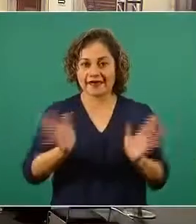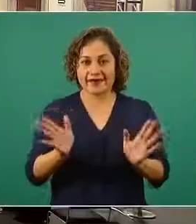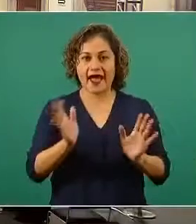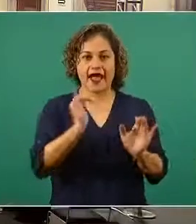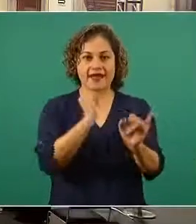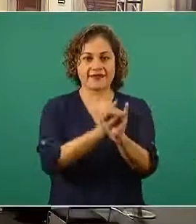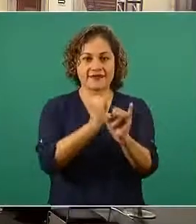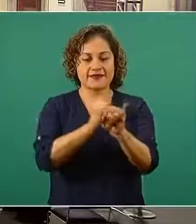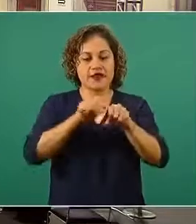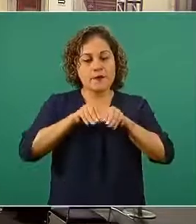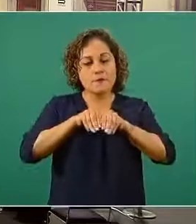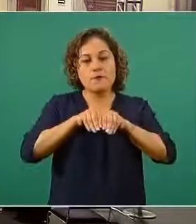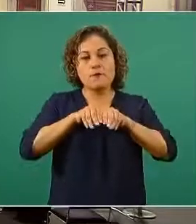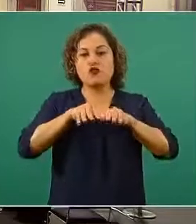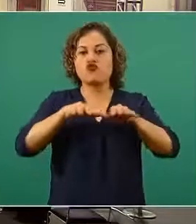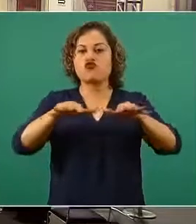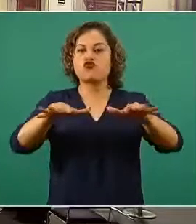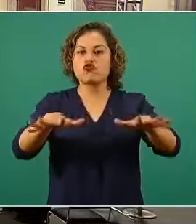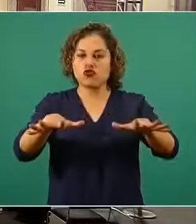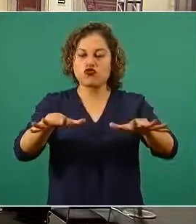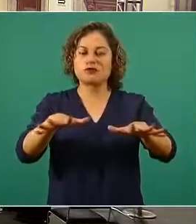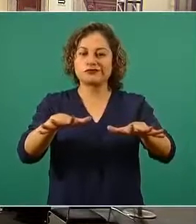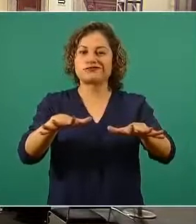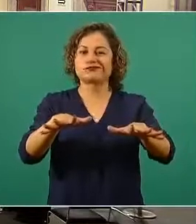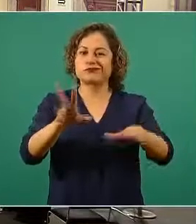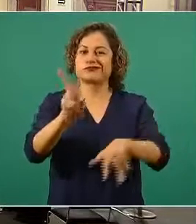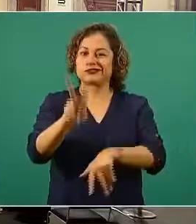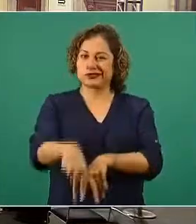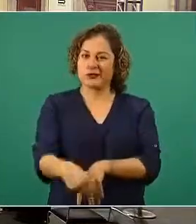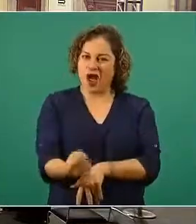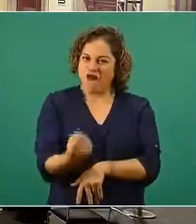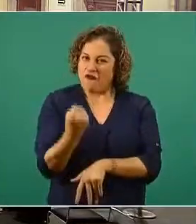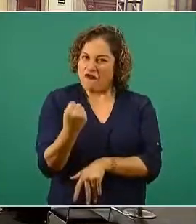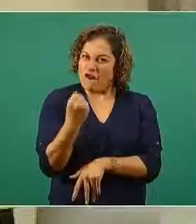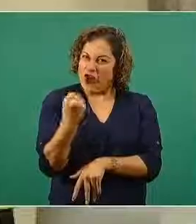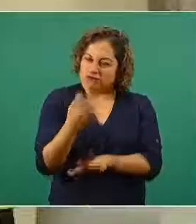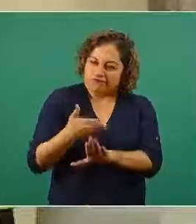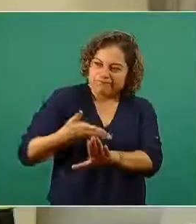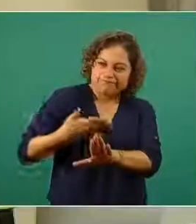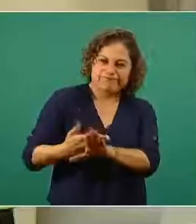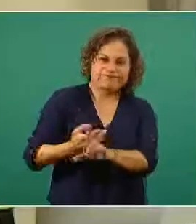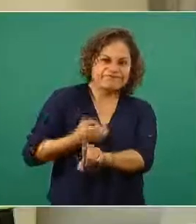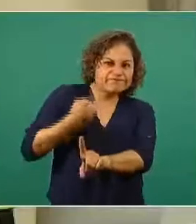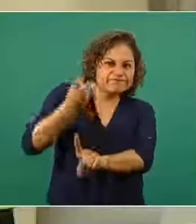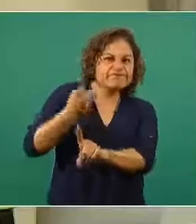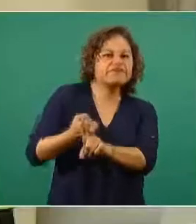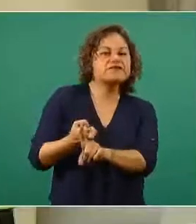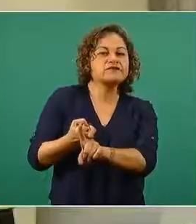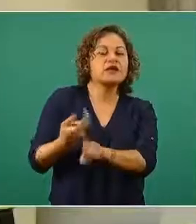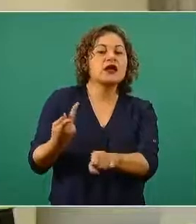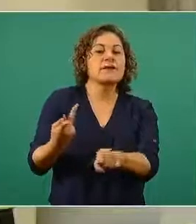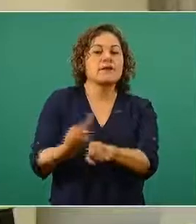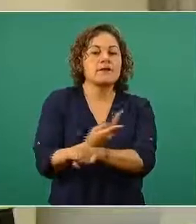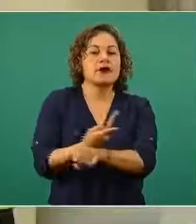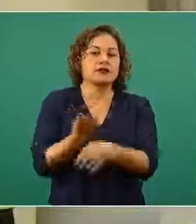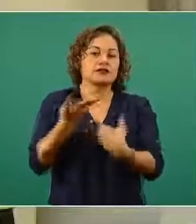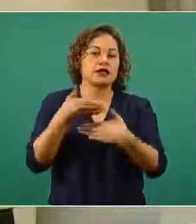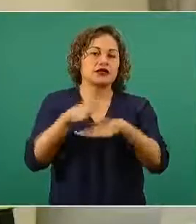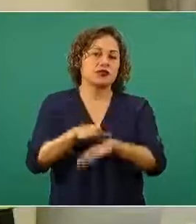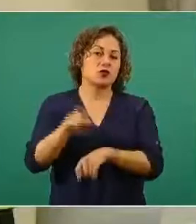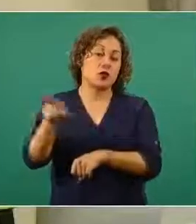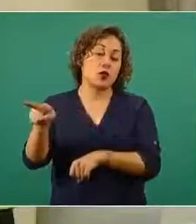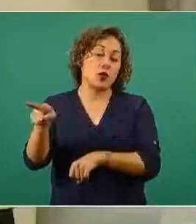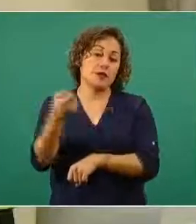sociales una fuerte crítica respecto a estas circunstancias que están sucediendo de salud del doctor